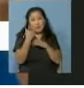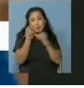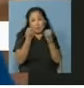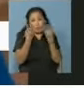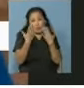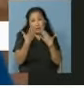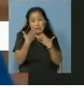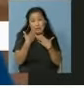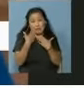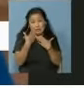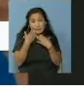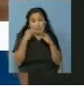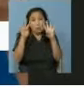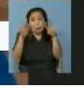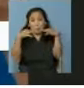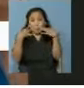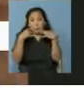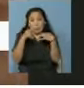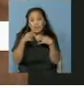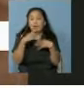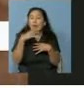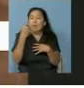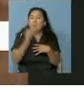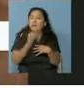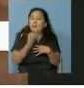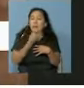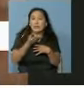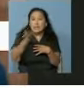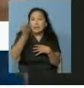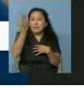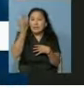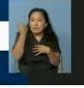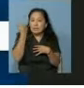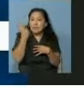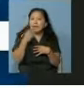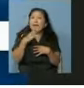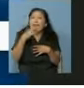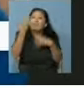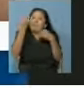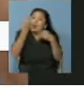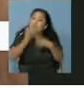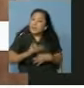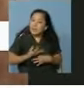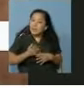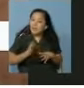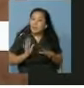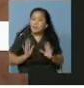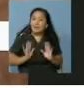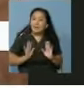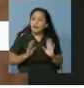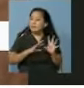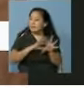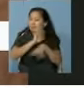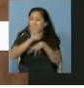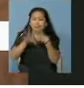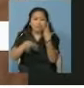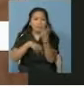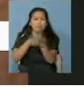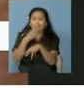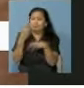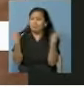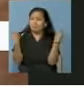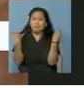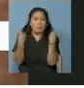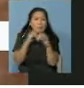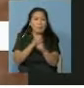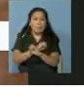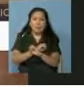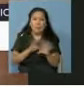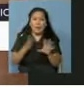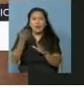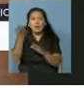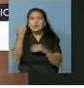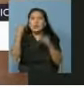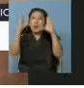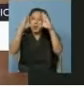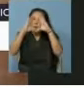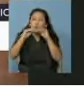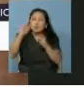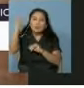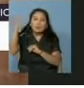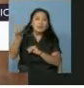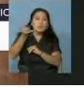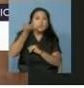la teleaudiencia? La verdad que sí, la verdad que fue un desastre, mejor dicho, ¿no? Porque anoche nos